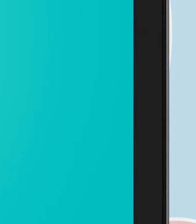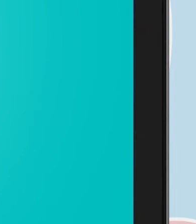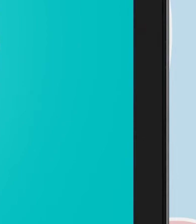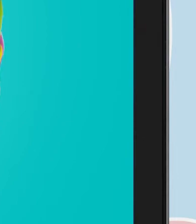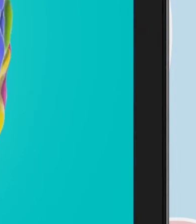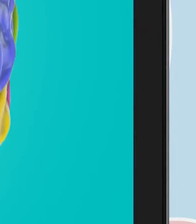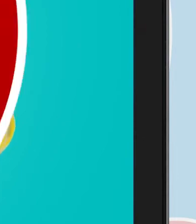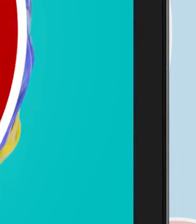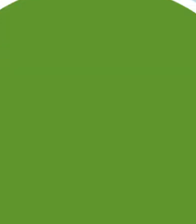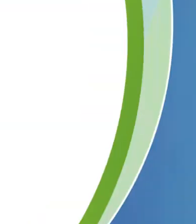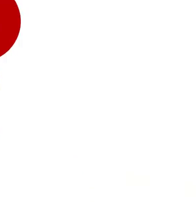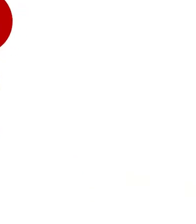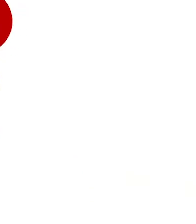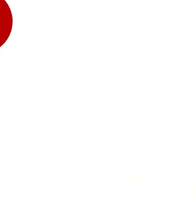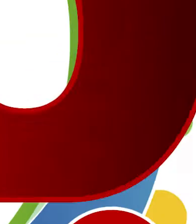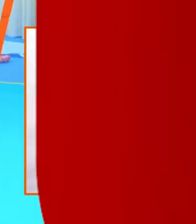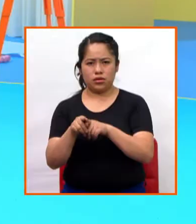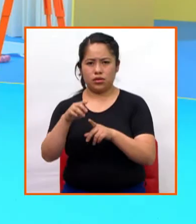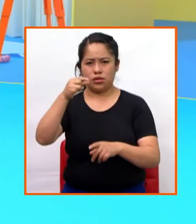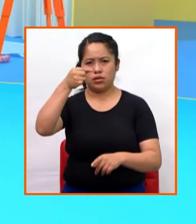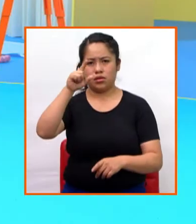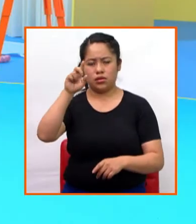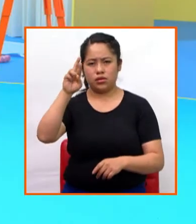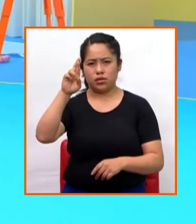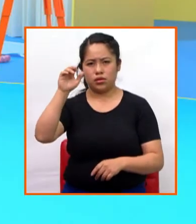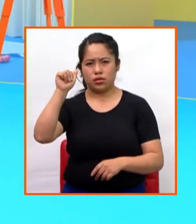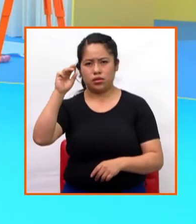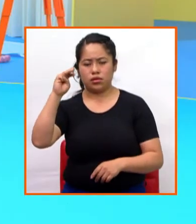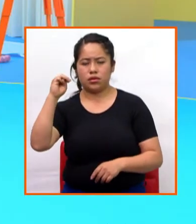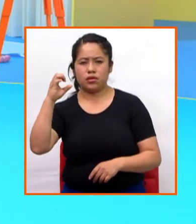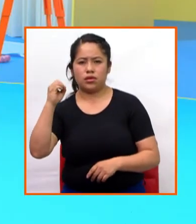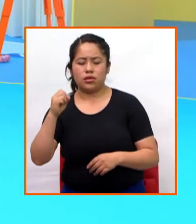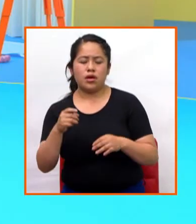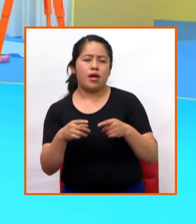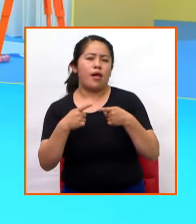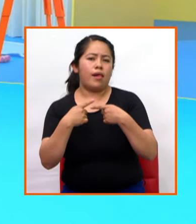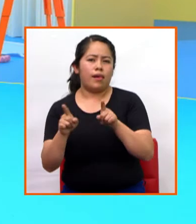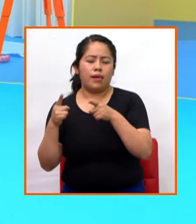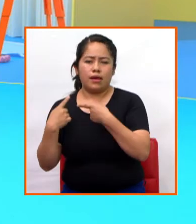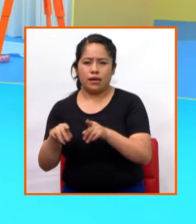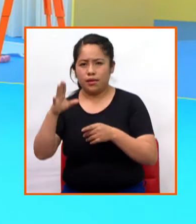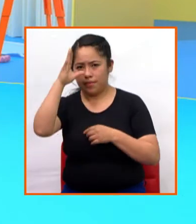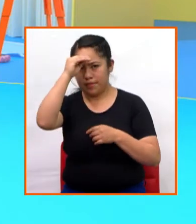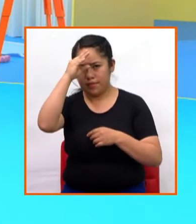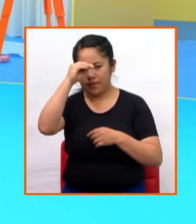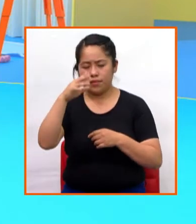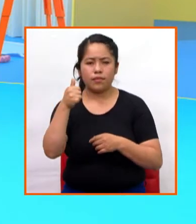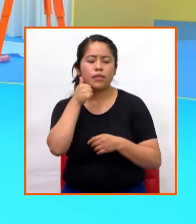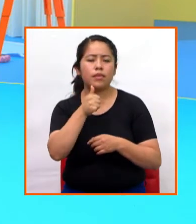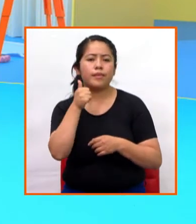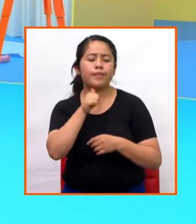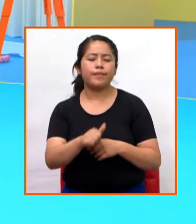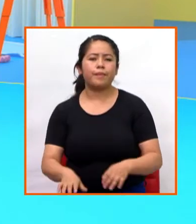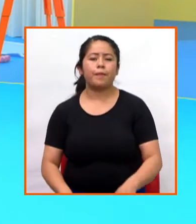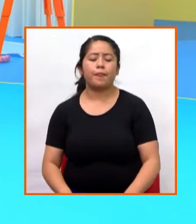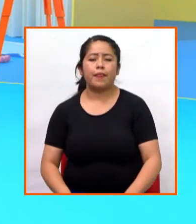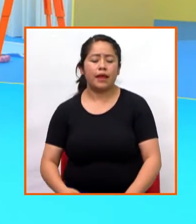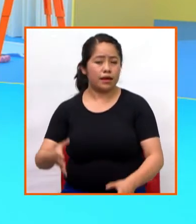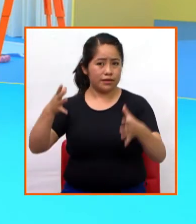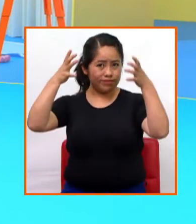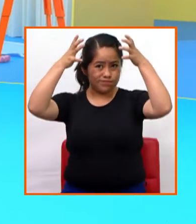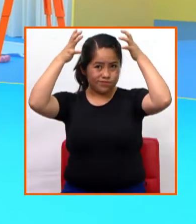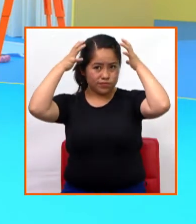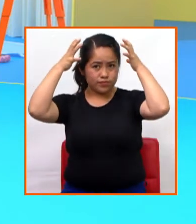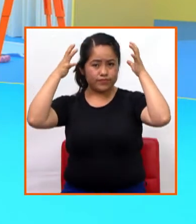entre varones y mujeres. También algo muy importante para entender de la configuración externa es que el cerebro va